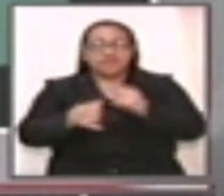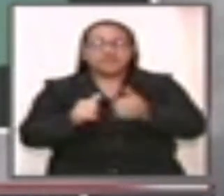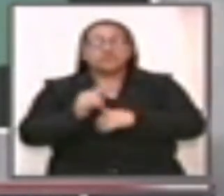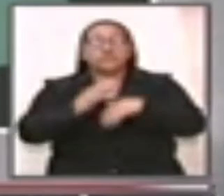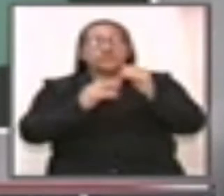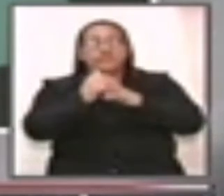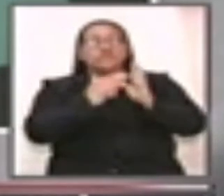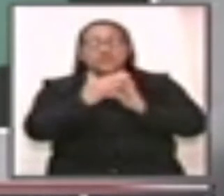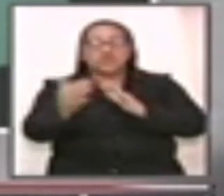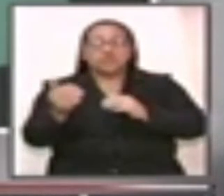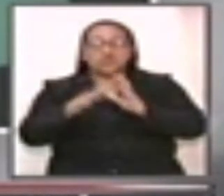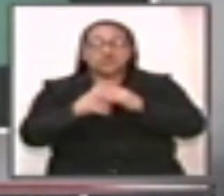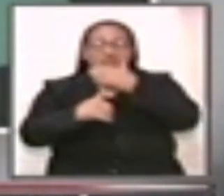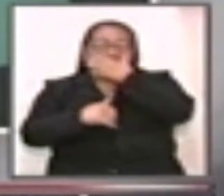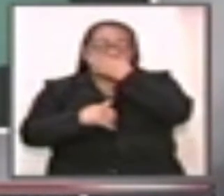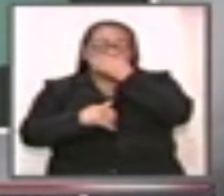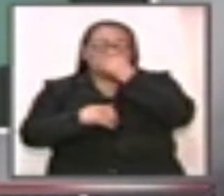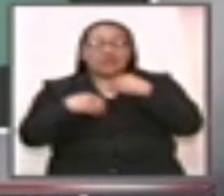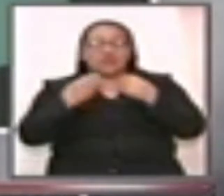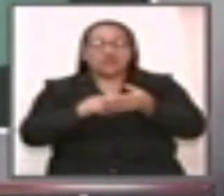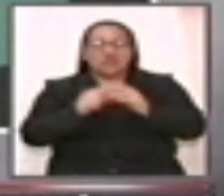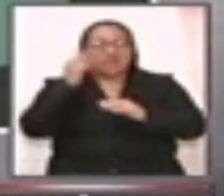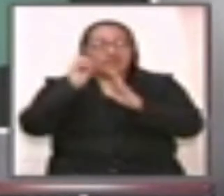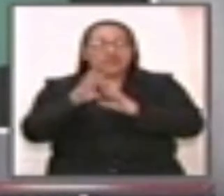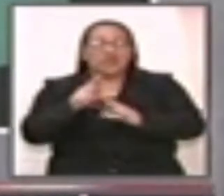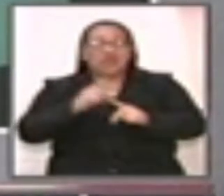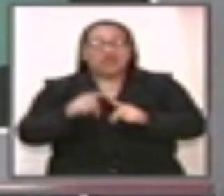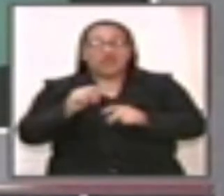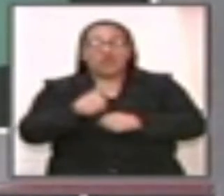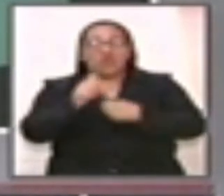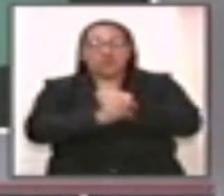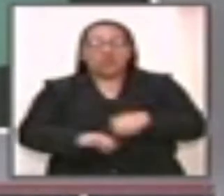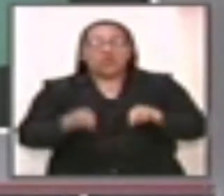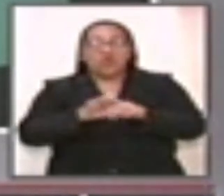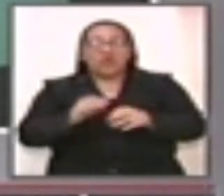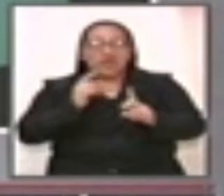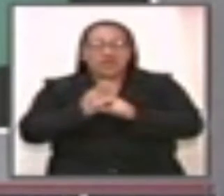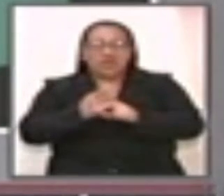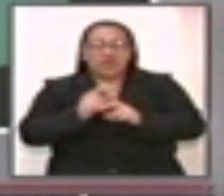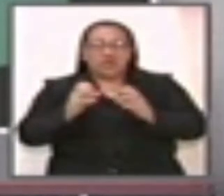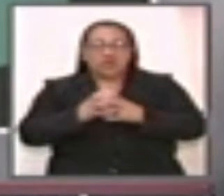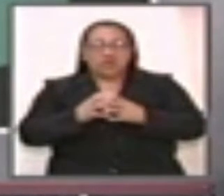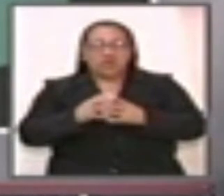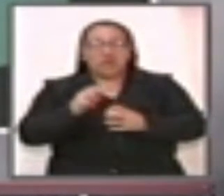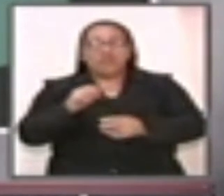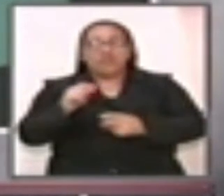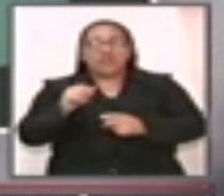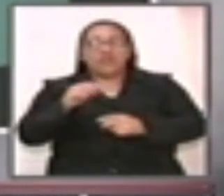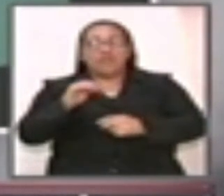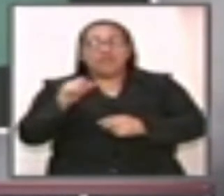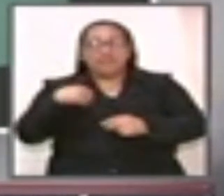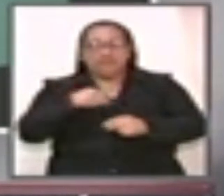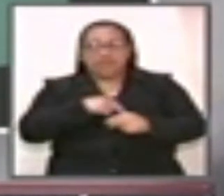la construcción y todo lo que es proveeduría a la minería derivado del excelente nivel que ha alcanzado el sector metalmecánico en nuestro